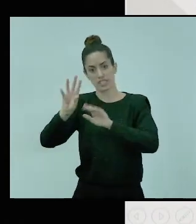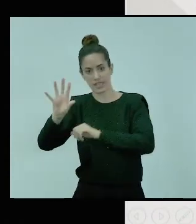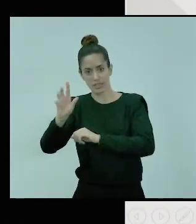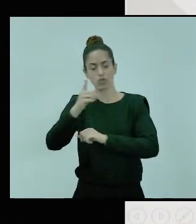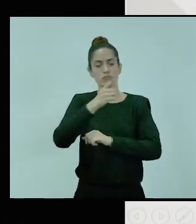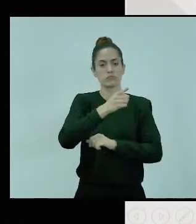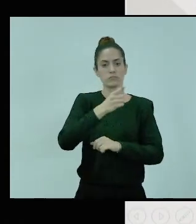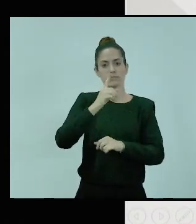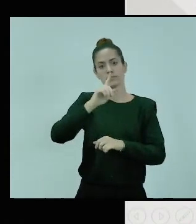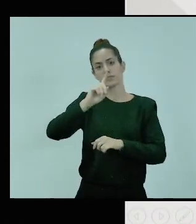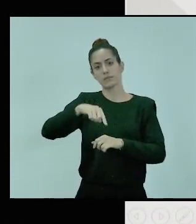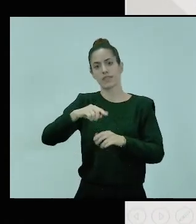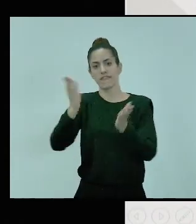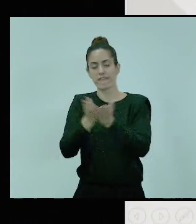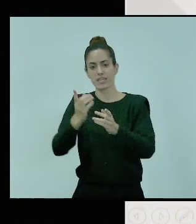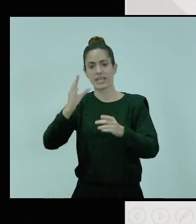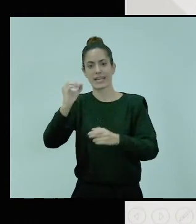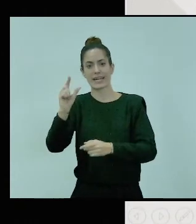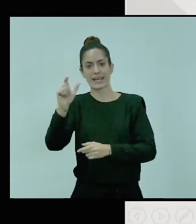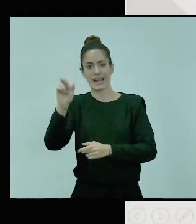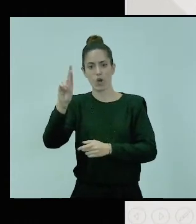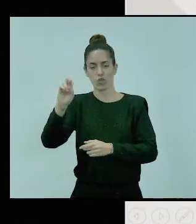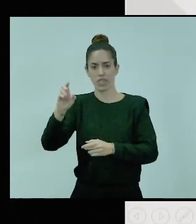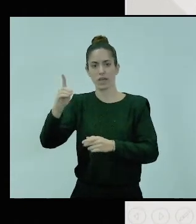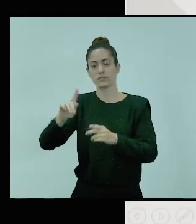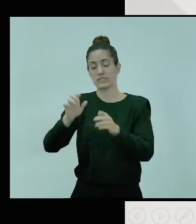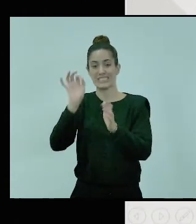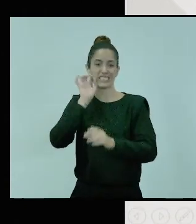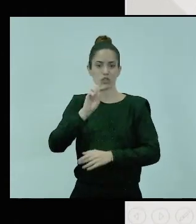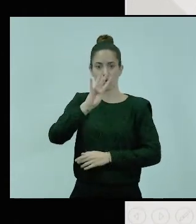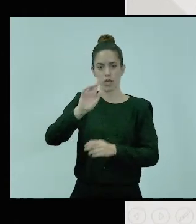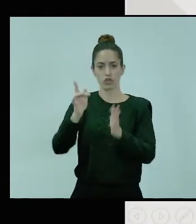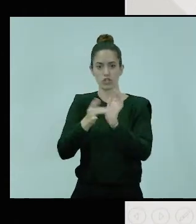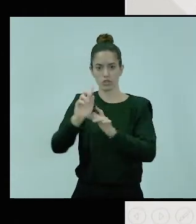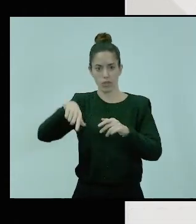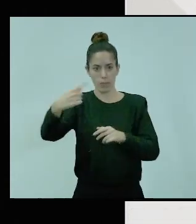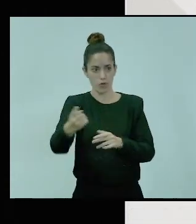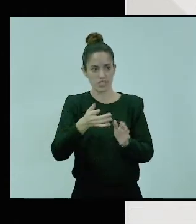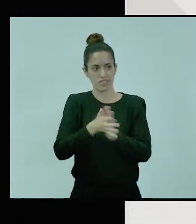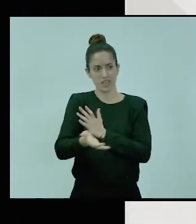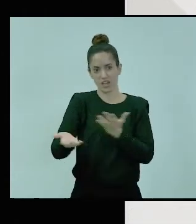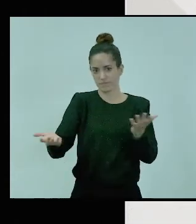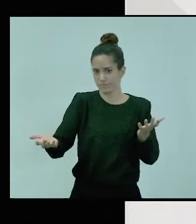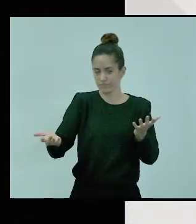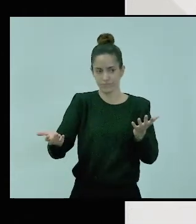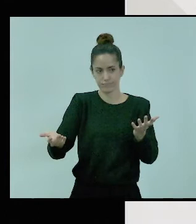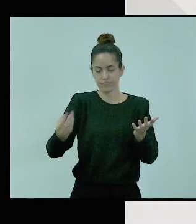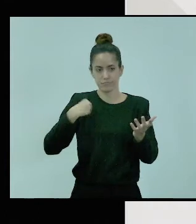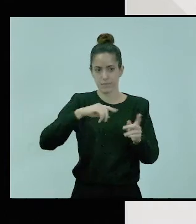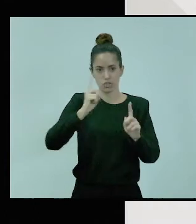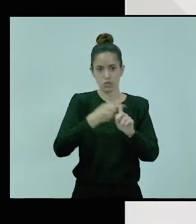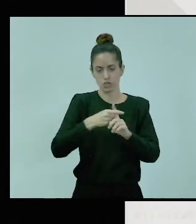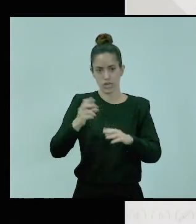y el de Bailo Claudia del terremoto del siglo IV después de Cristo. Con lo cual, ante las mismas